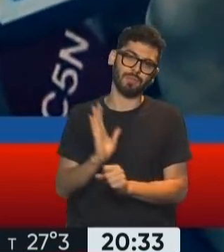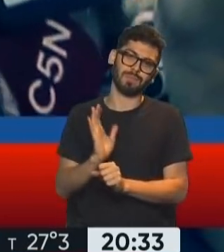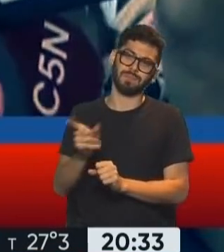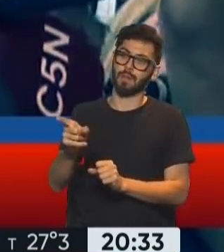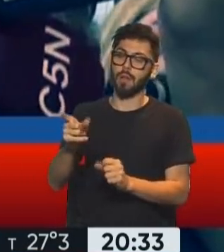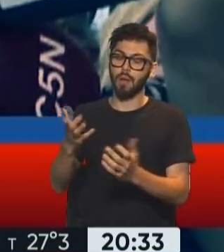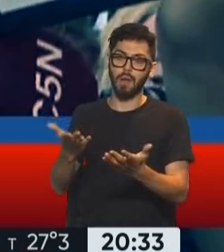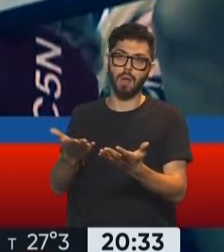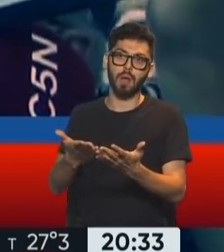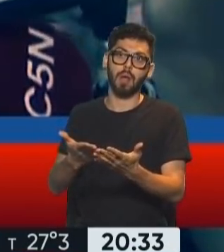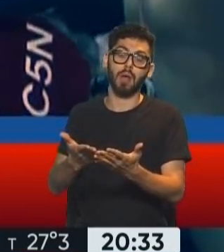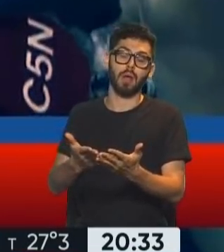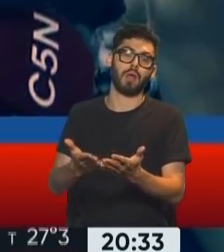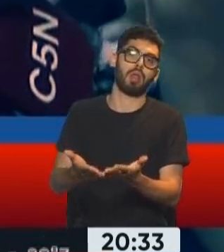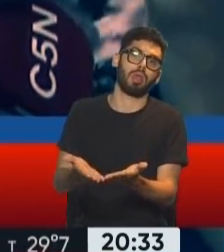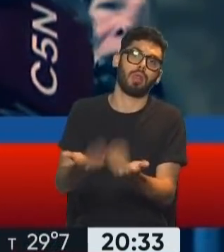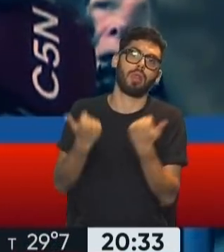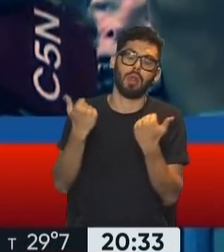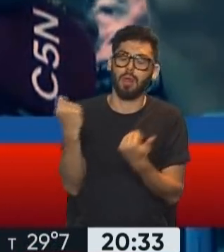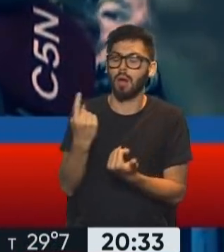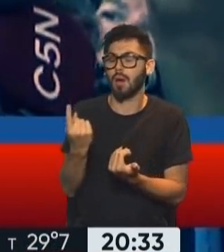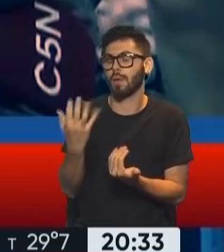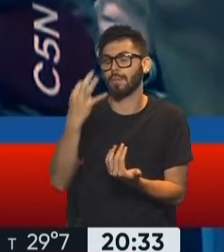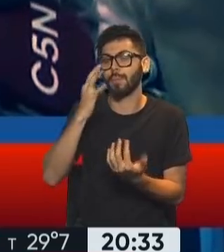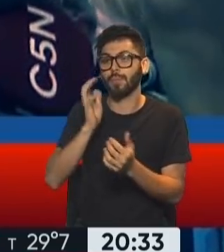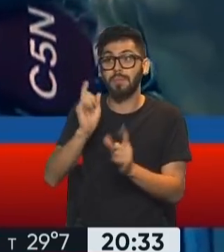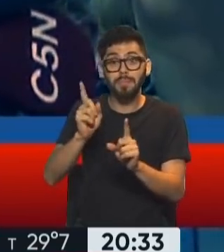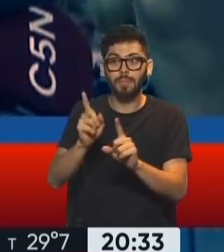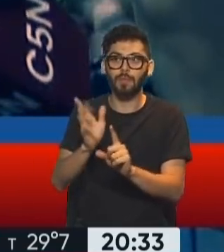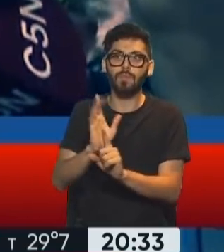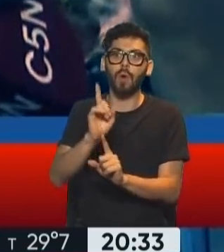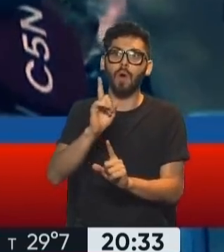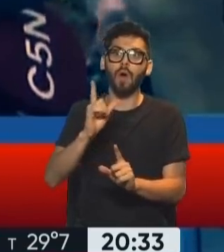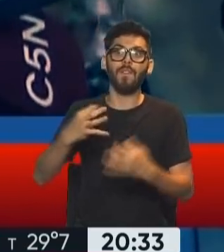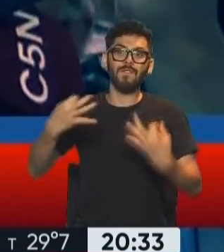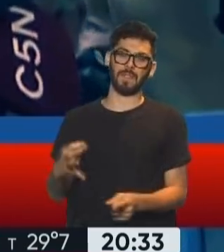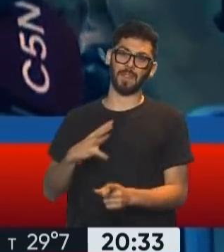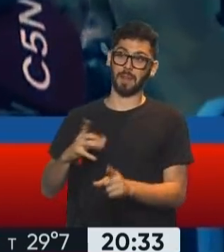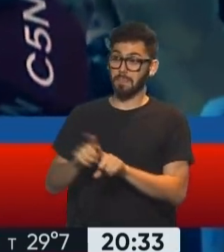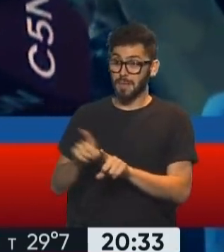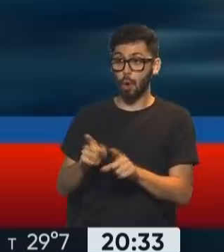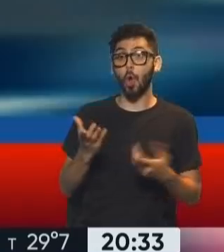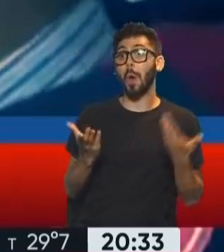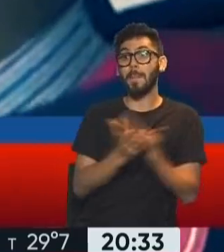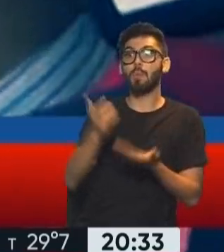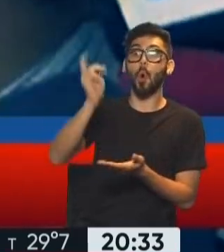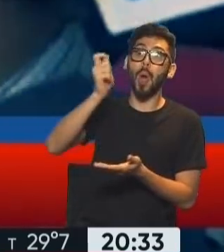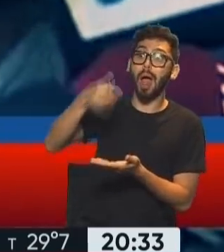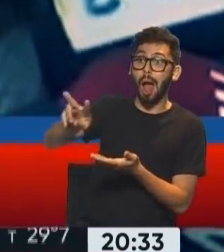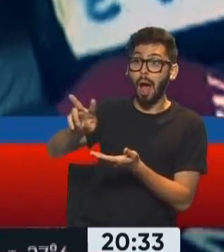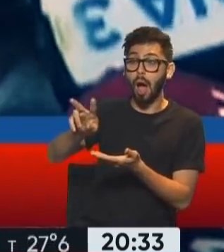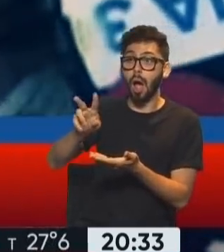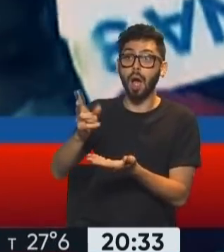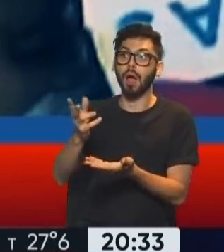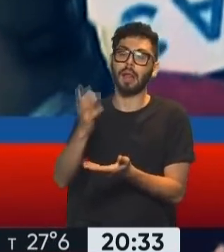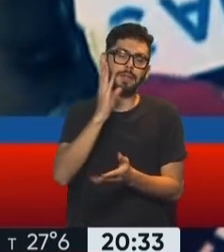apresuramiento y de la falta de templanza que la misma Cámara le remarcó ayer cuando rechazó nuestra recusación. Todo esto es un